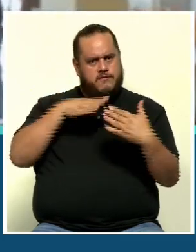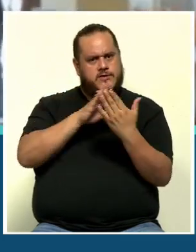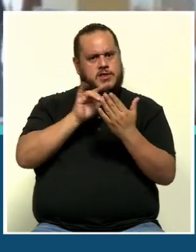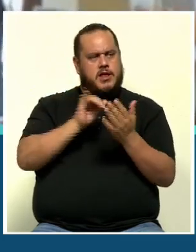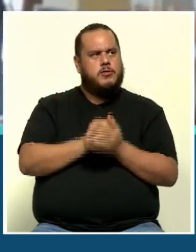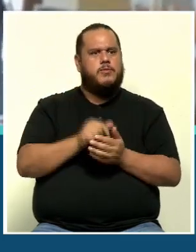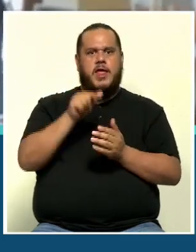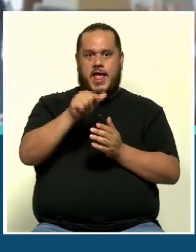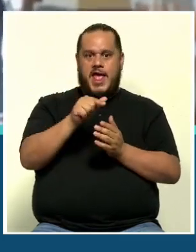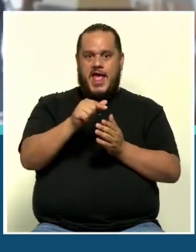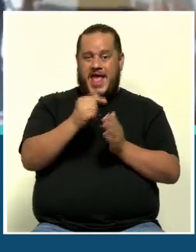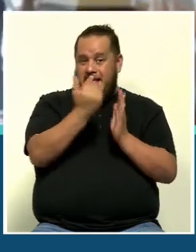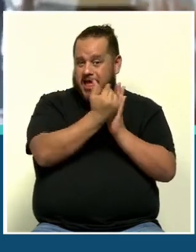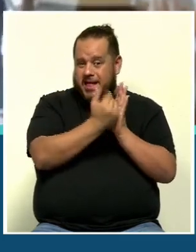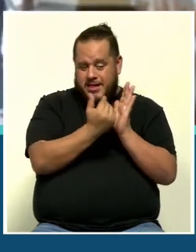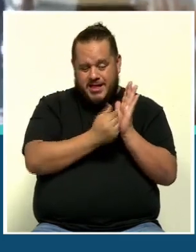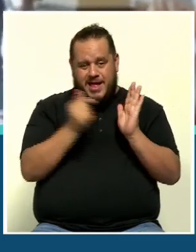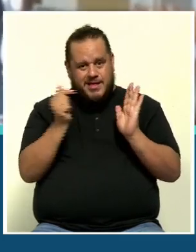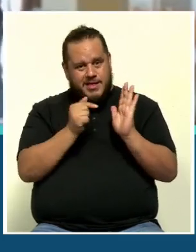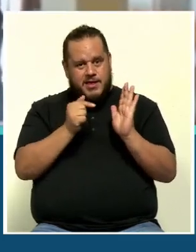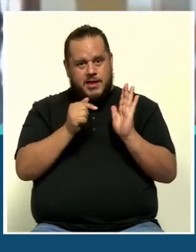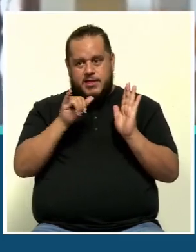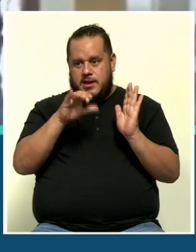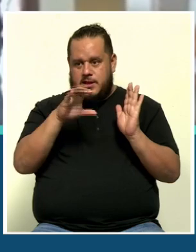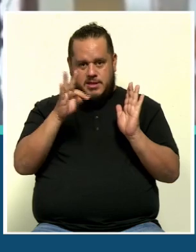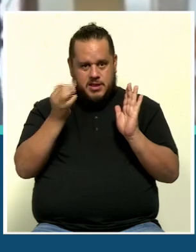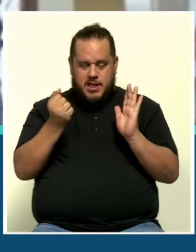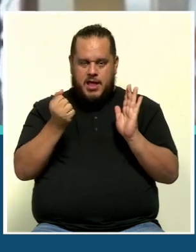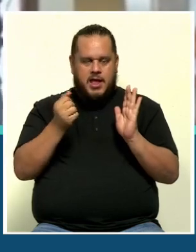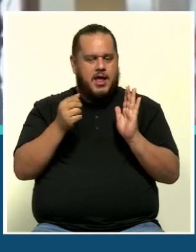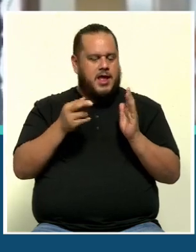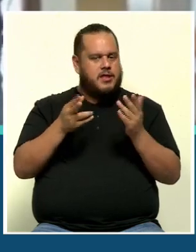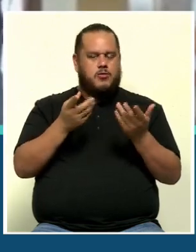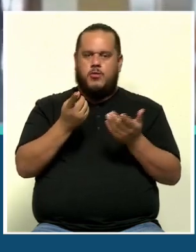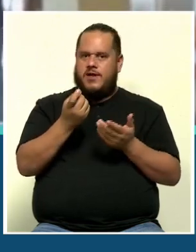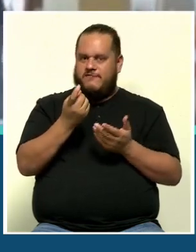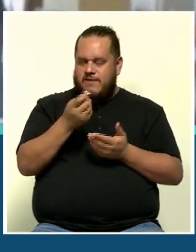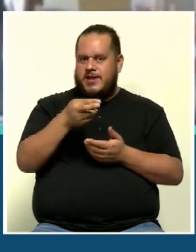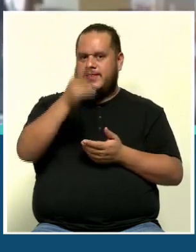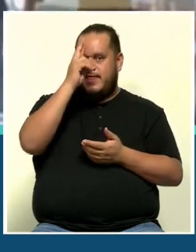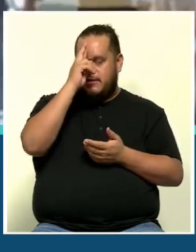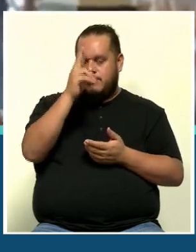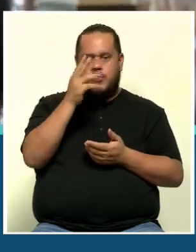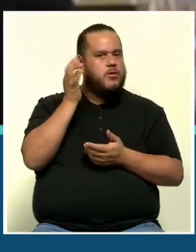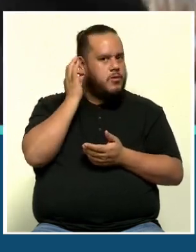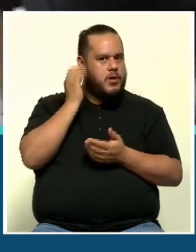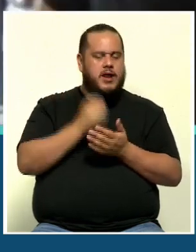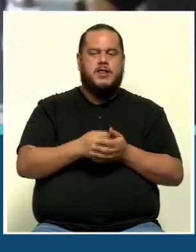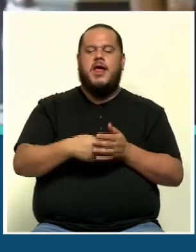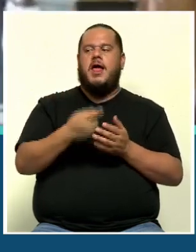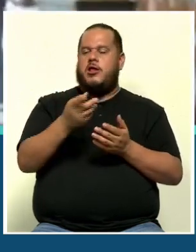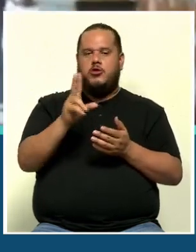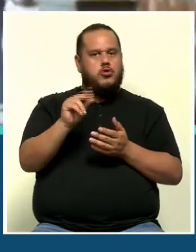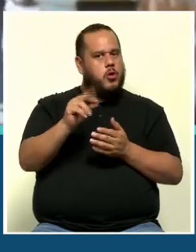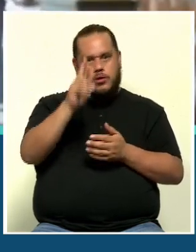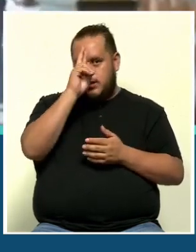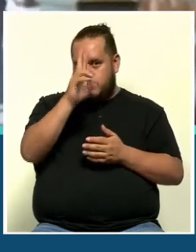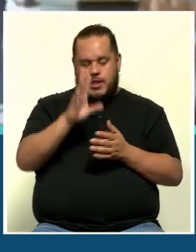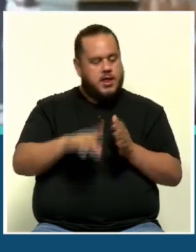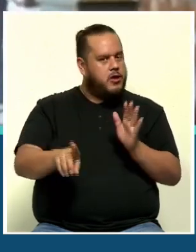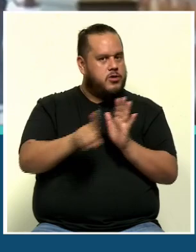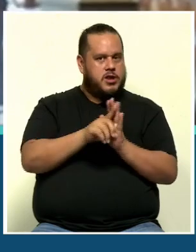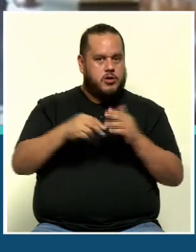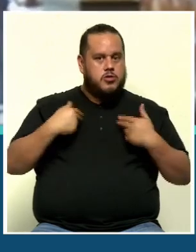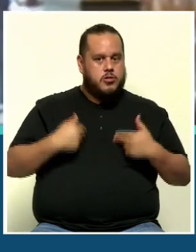un irrespeto total a las mujeres, irrespeta su ser, irrespeta sus derechos humanos, las irrespeta